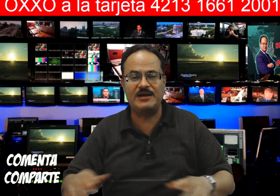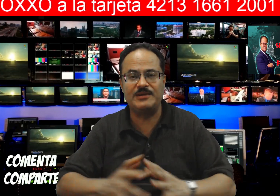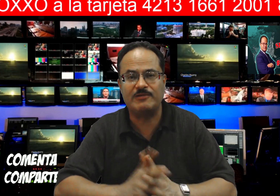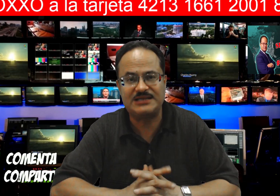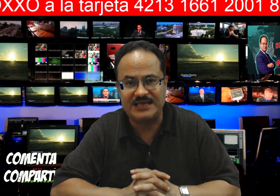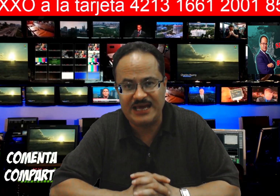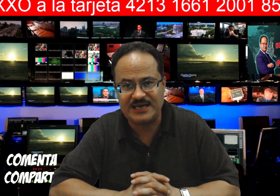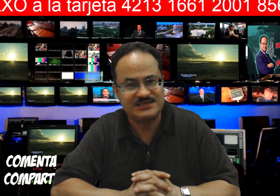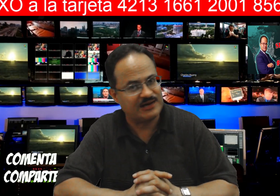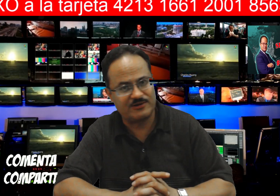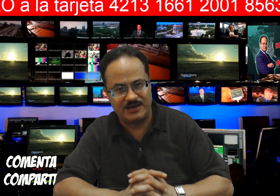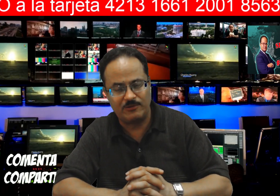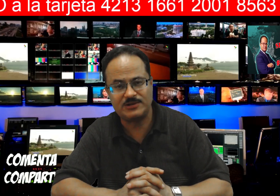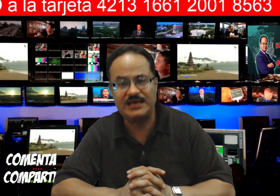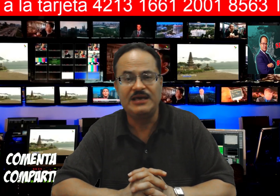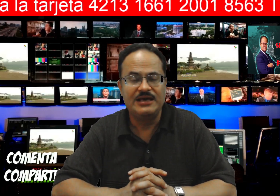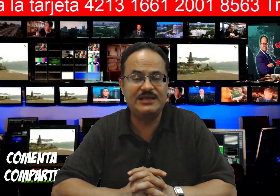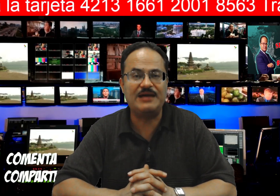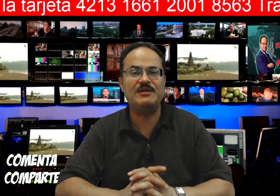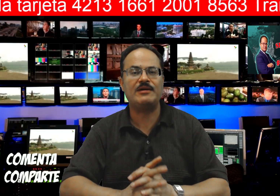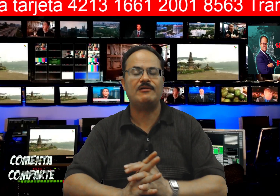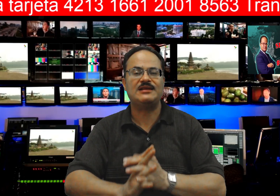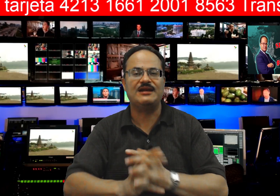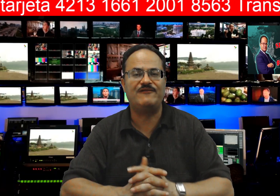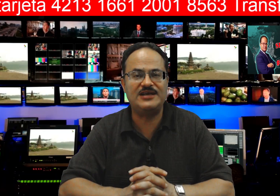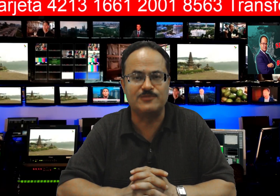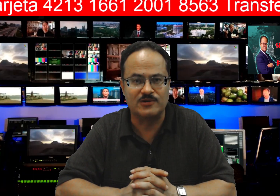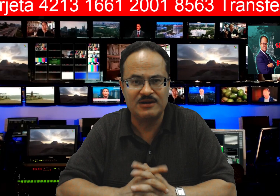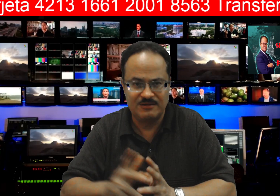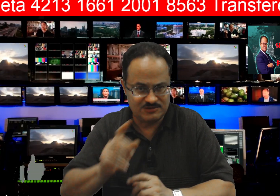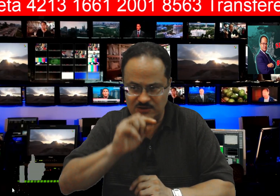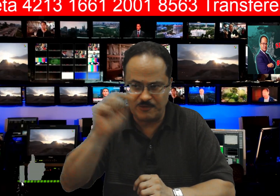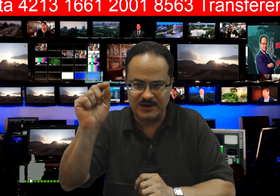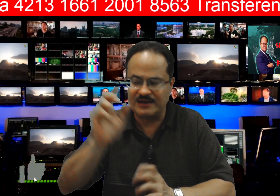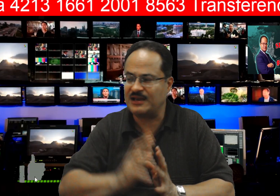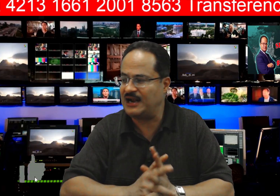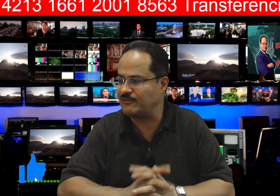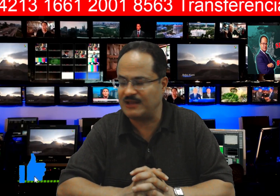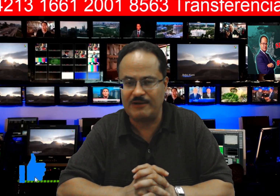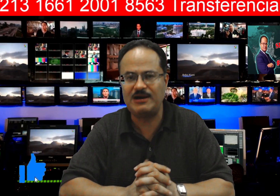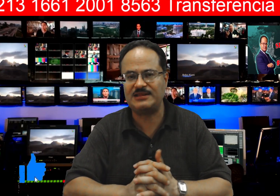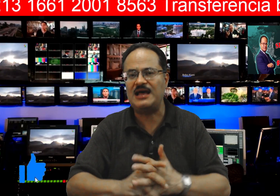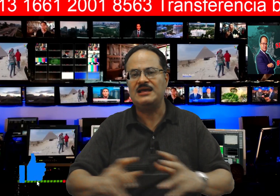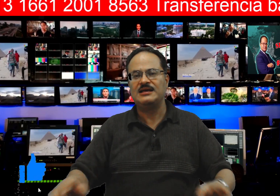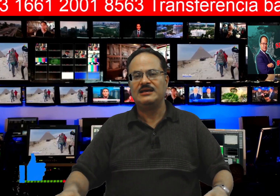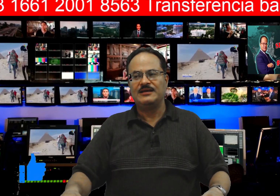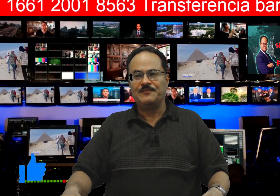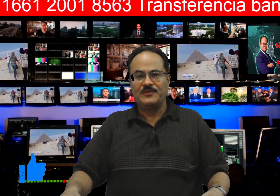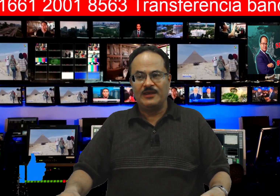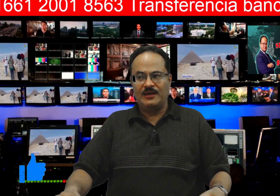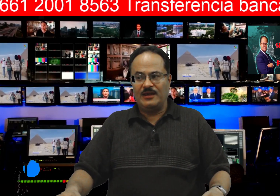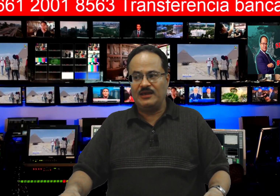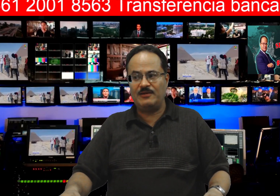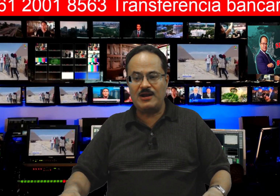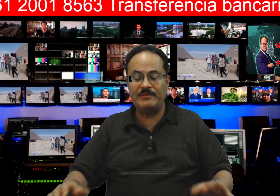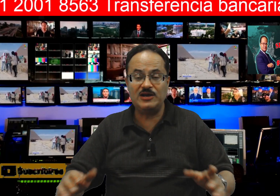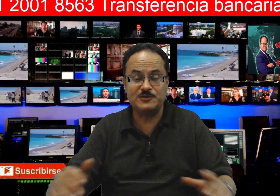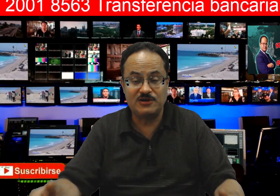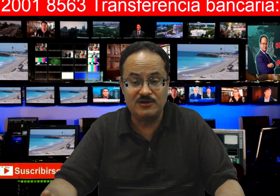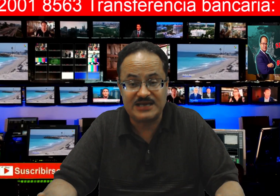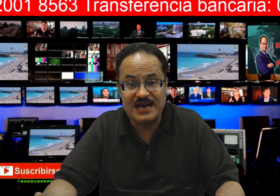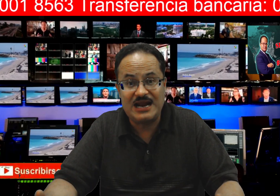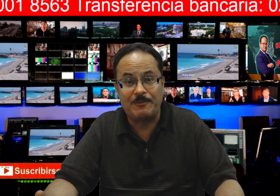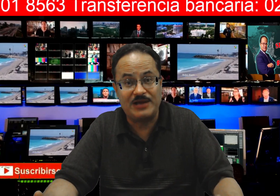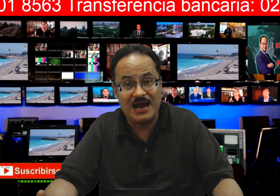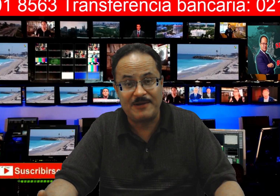seguirme en mi cuenta de X @ elote y también me encuentran en Facebook solo pongan Gerardo de la huerta y Bueno amigos Pues